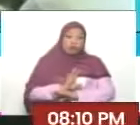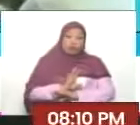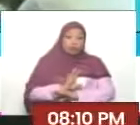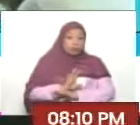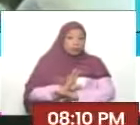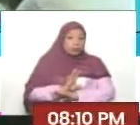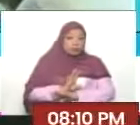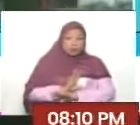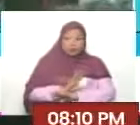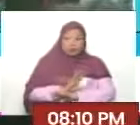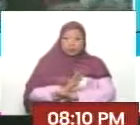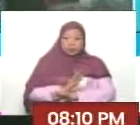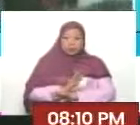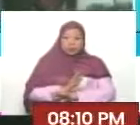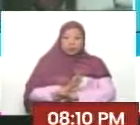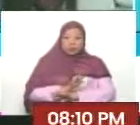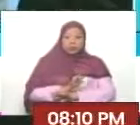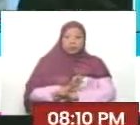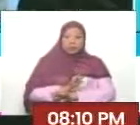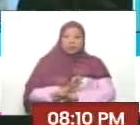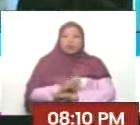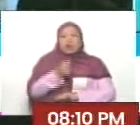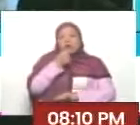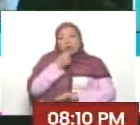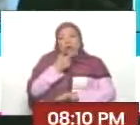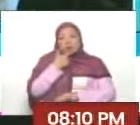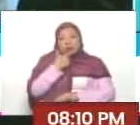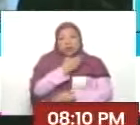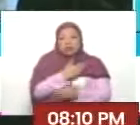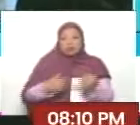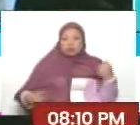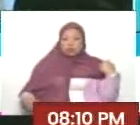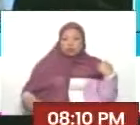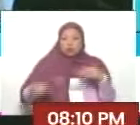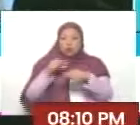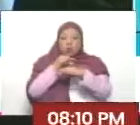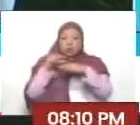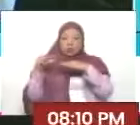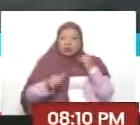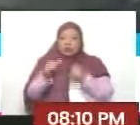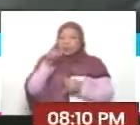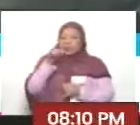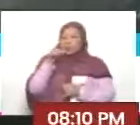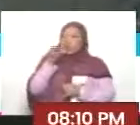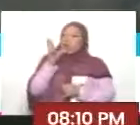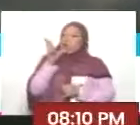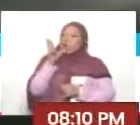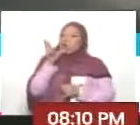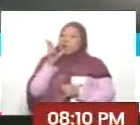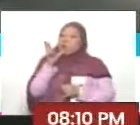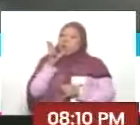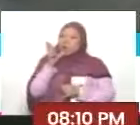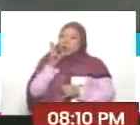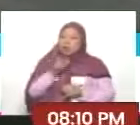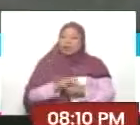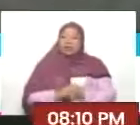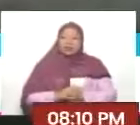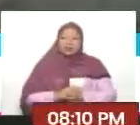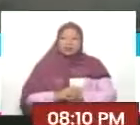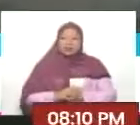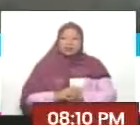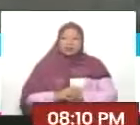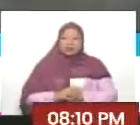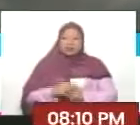¿Eh? Tuvimos un gesto bonito que tuvo el presidente de Guyana. Yo le entregué, tú sabes que le